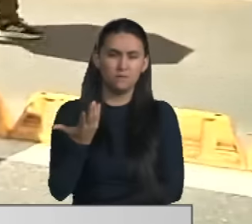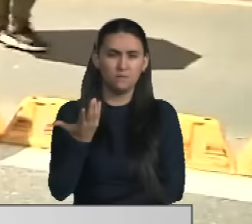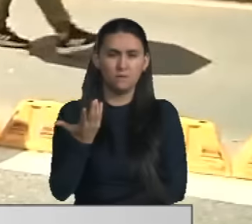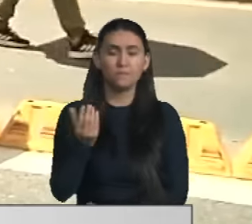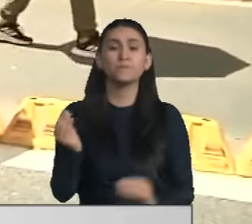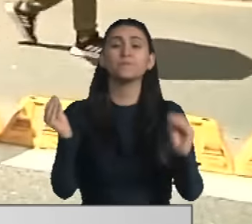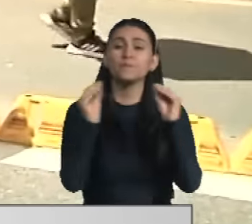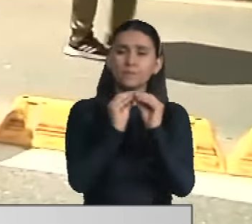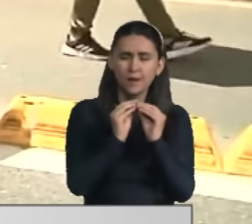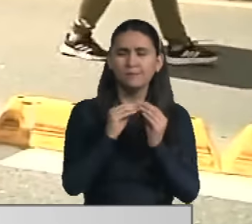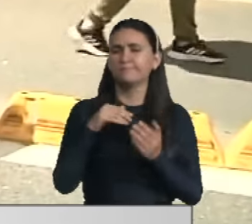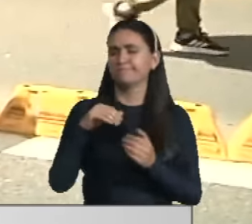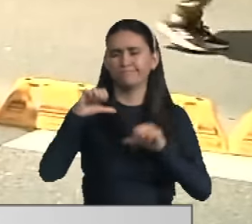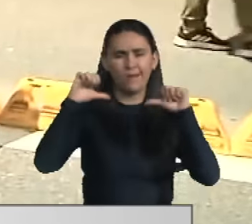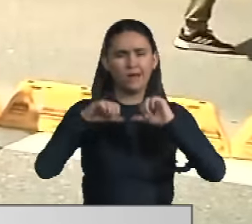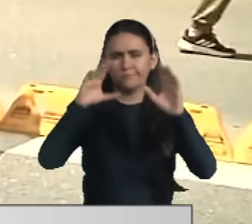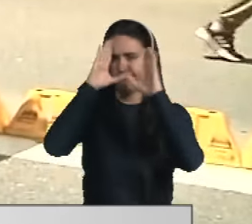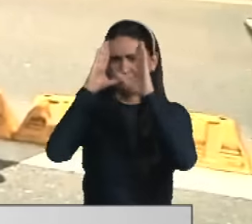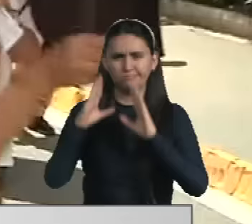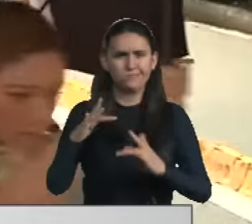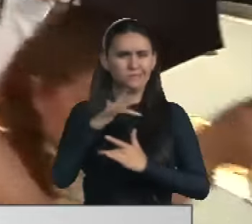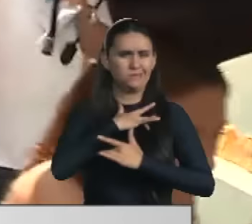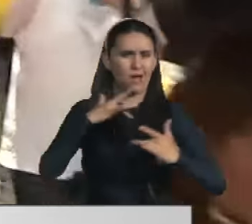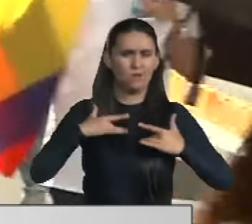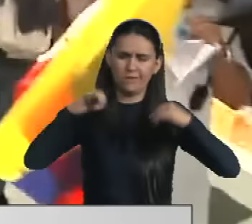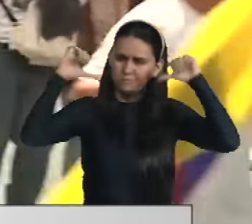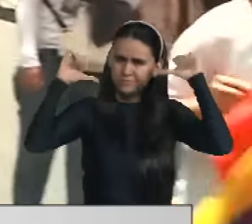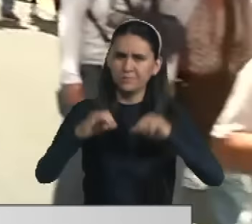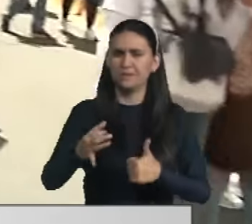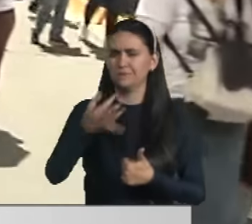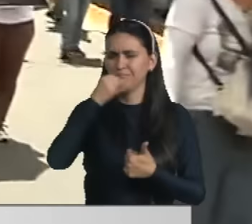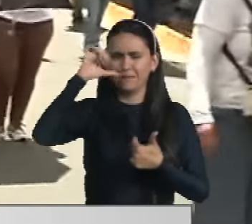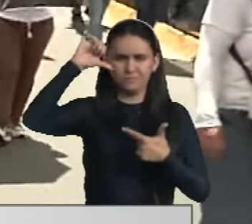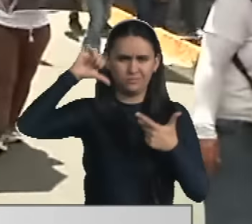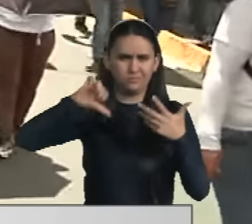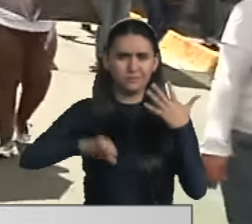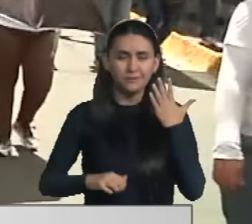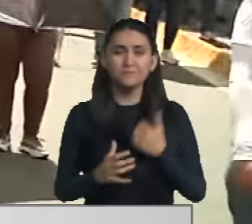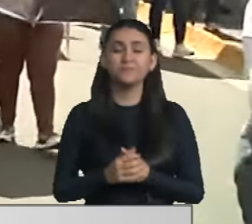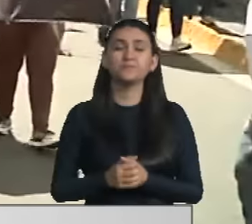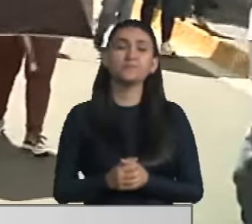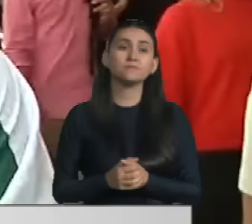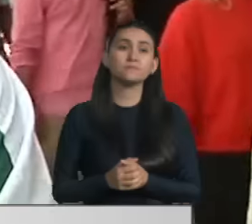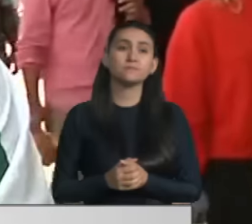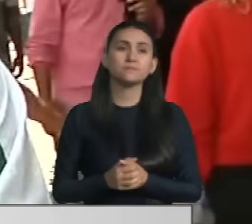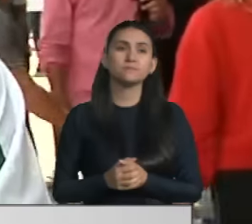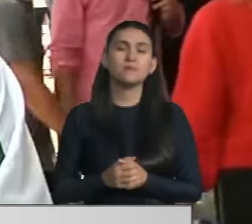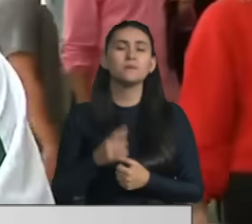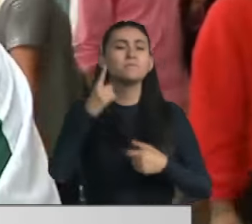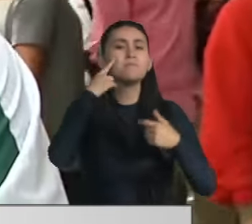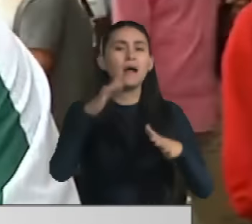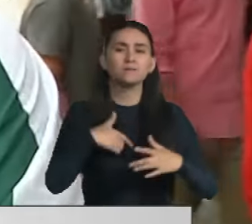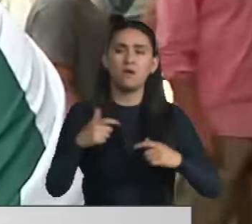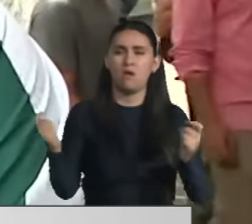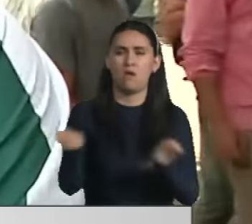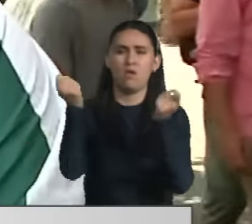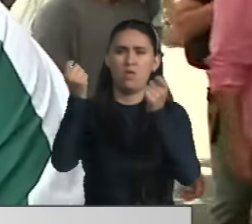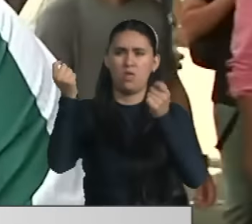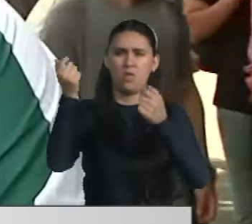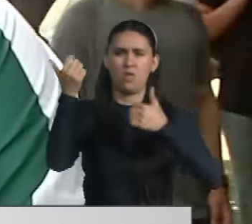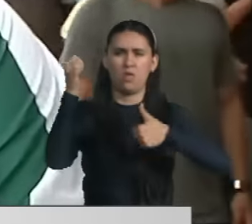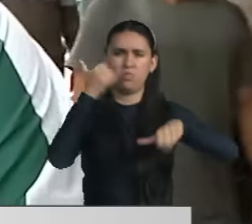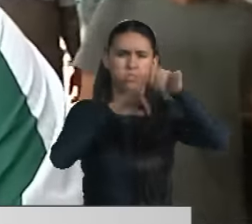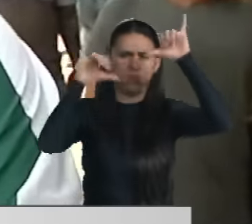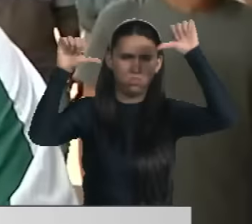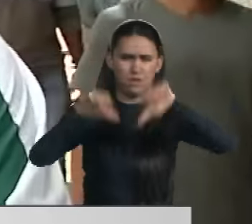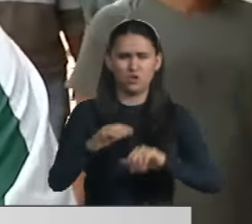de medicamentos de docentes por el cambio de modelo, algunos dieron su opinión. Ha habido una campaña de saboteo porque yo no creo que un